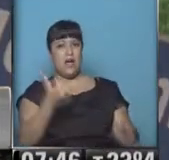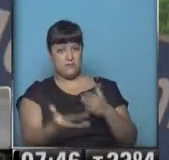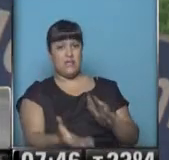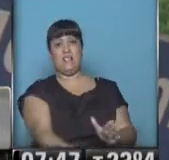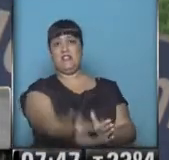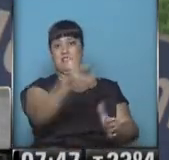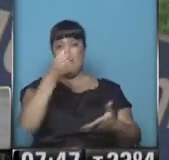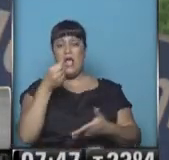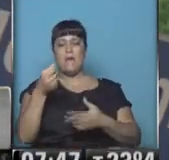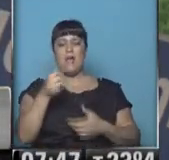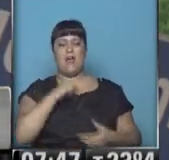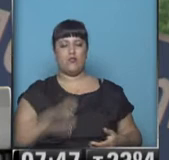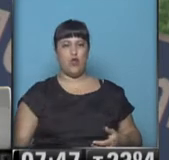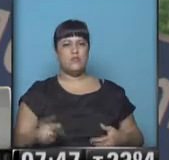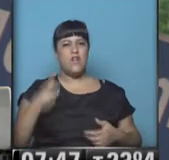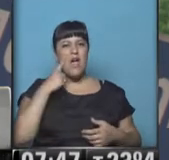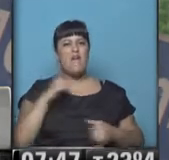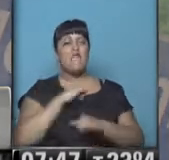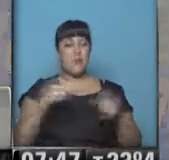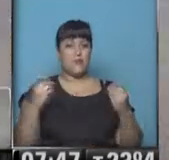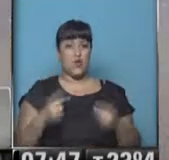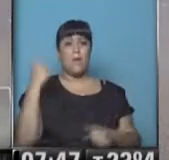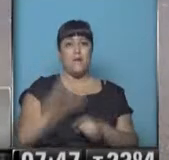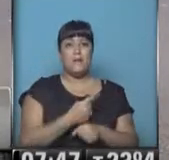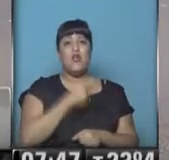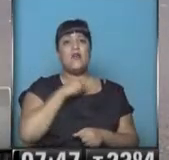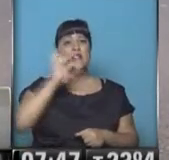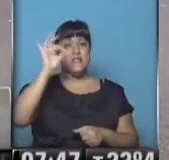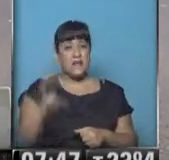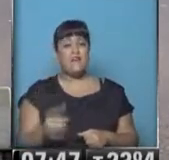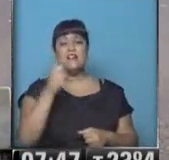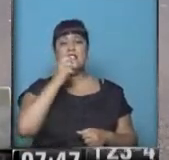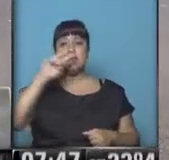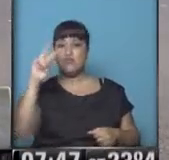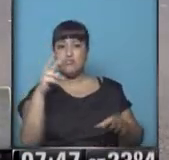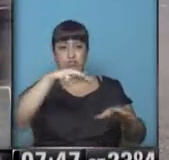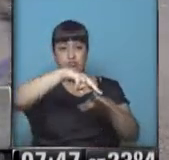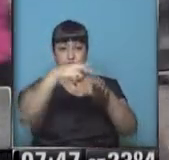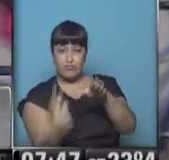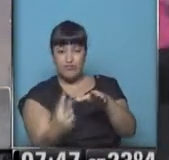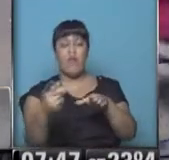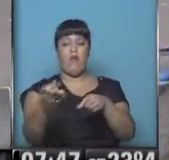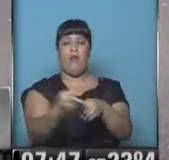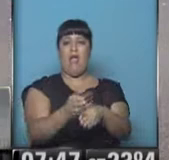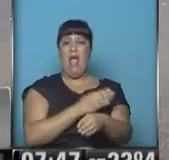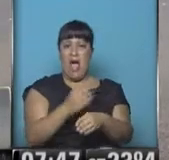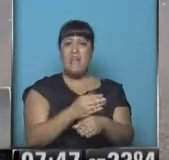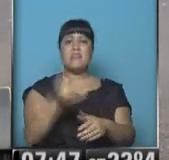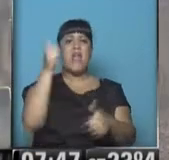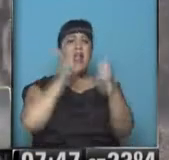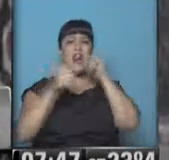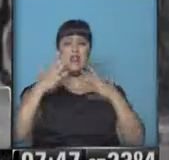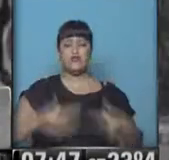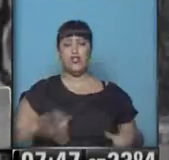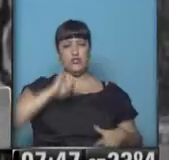que lo que se busca determinar primero si el cadáver presentaba lesiones previas al accidente de tránsito que según se dio conocer le habría provocado